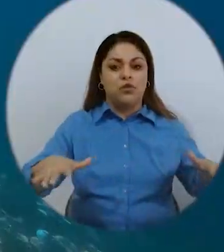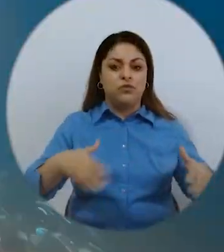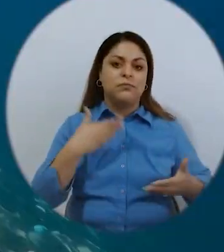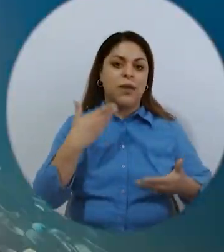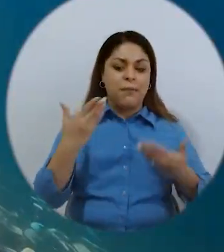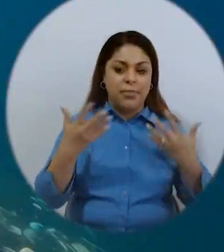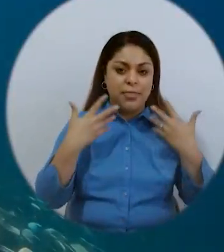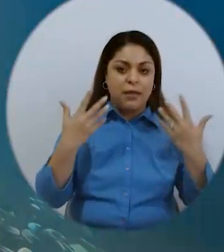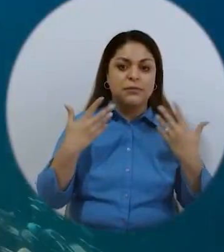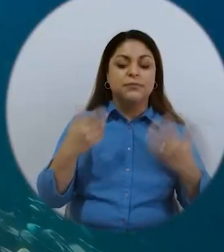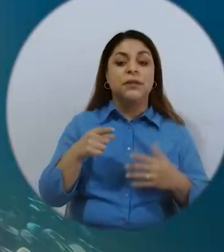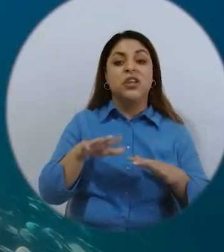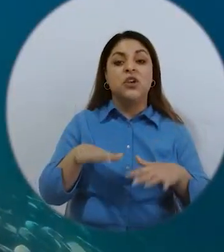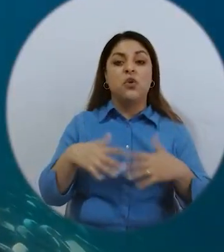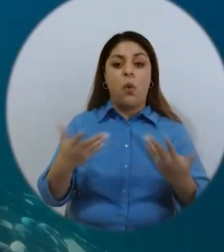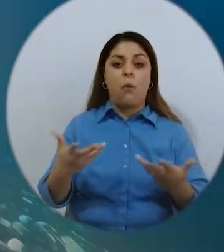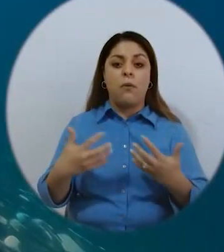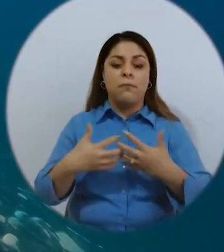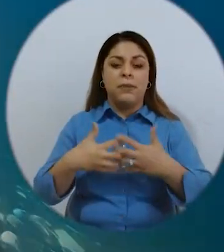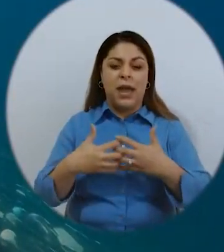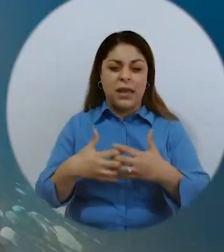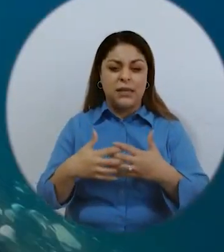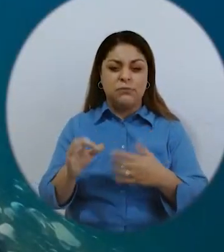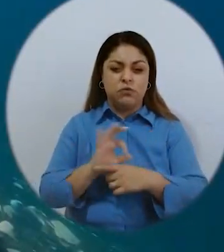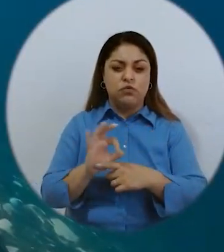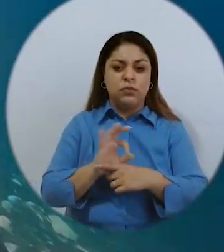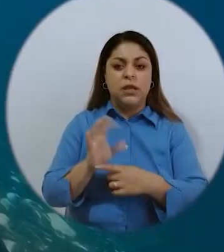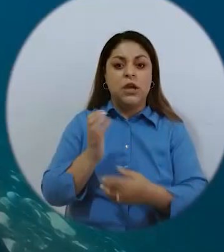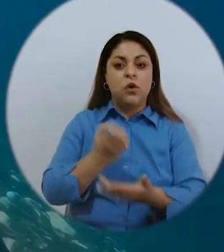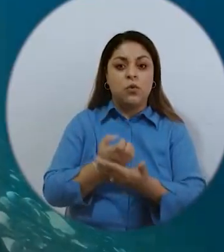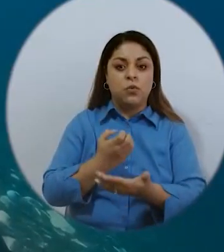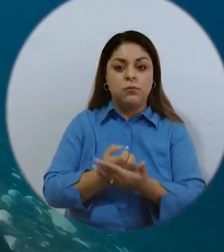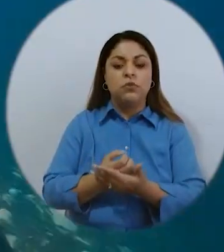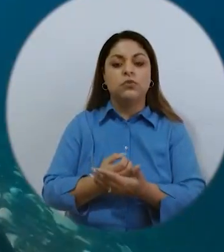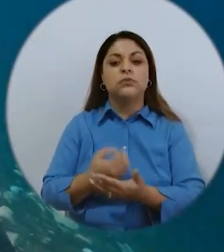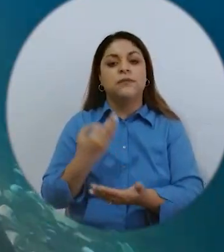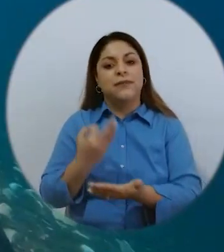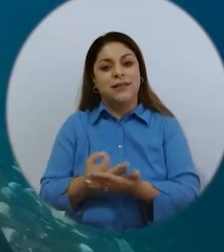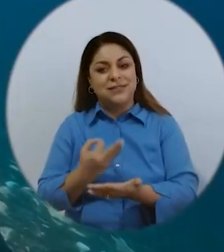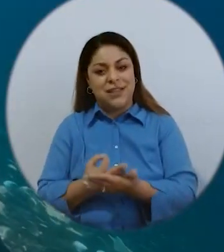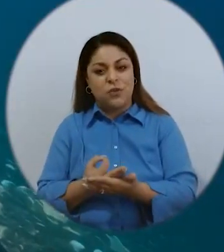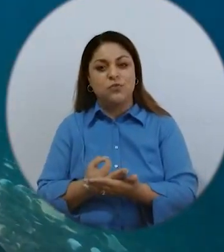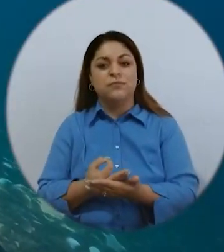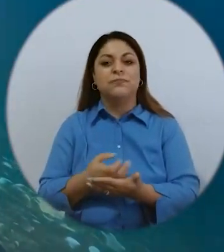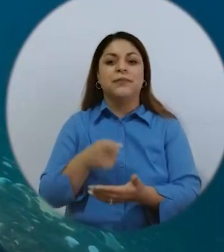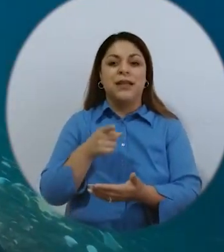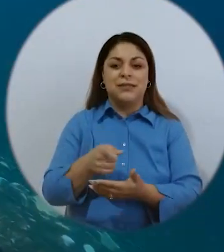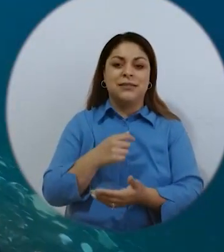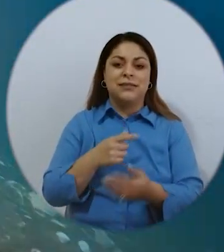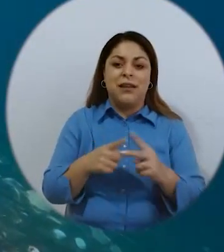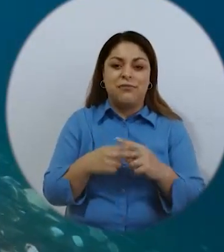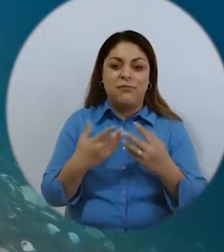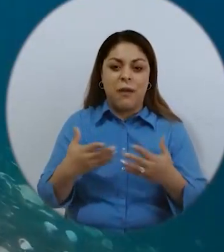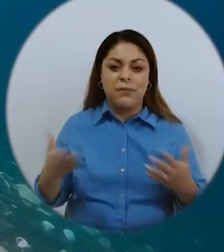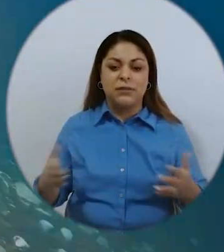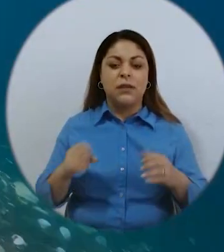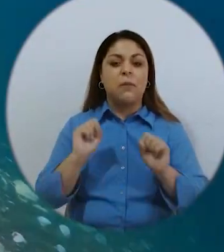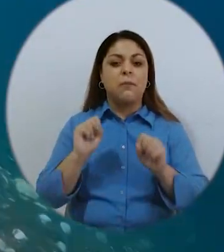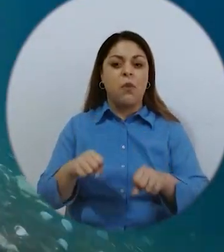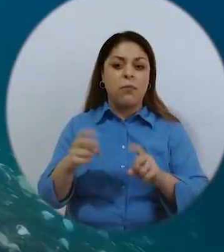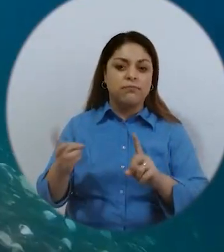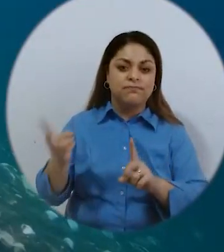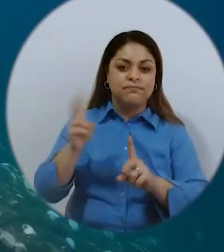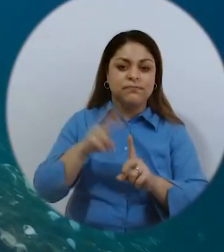¿verdad? Y cómo esos mecanismos económicos, financieros, perdón, esas herramientas se